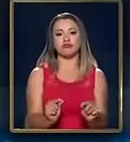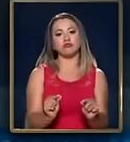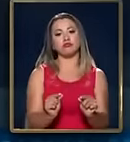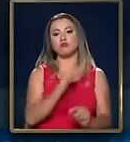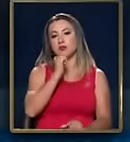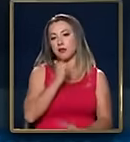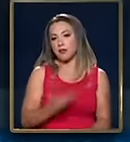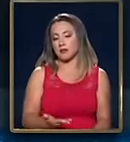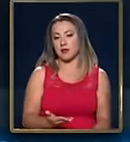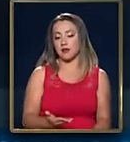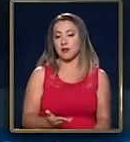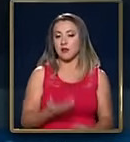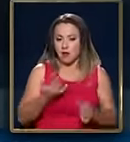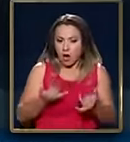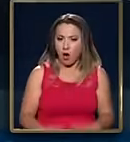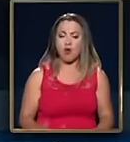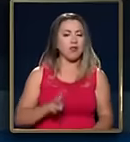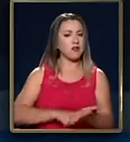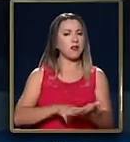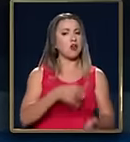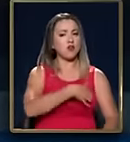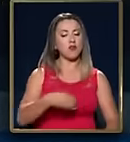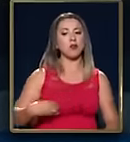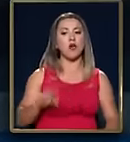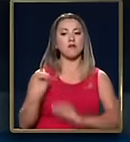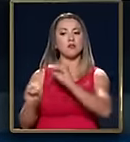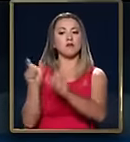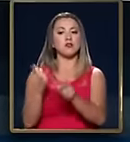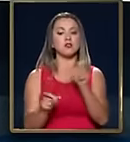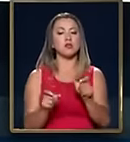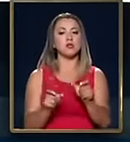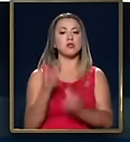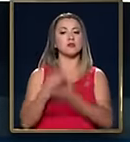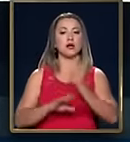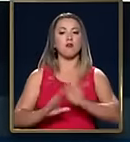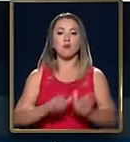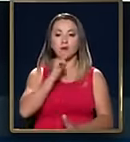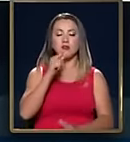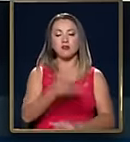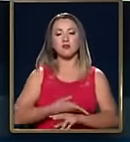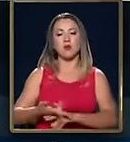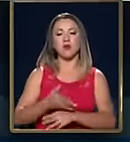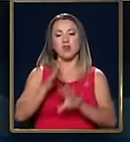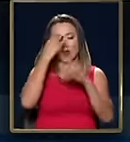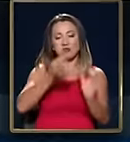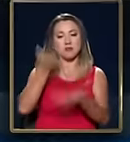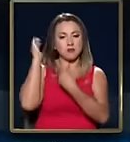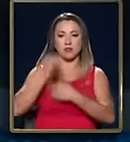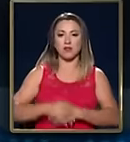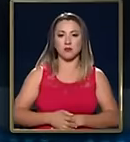pobreza. Ahora la tarea que tiene el gobierno es avisarle a esa gente que ya dejó de ser pobre. Pero ya esa weón, perdonar.